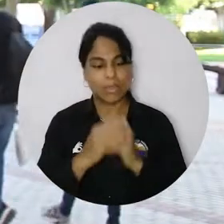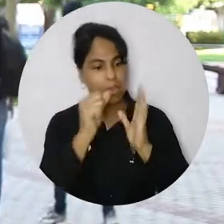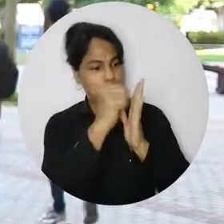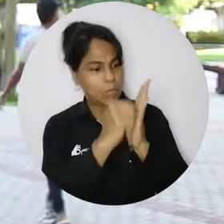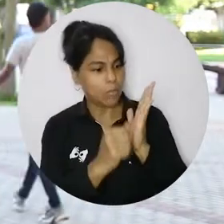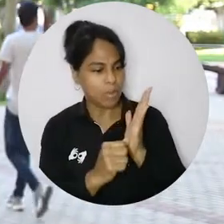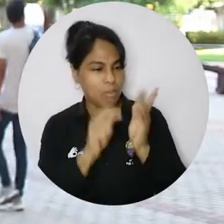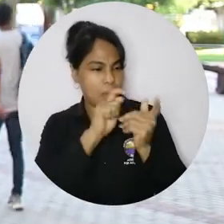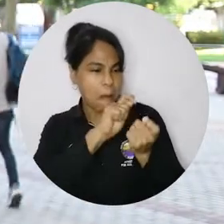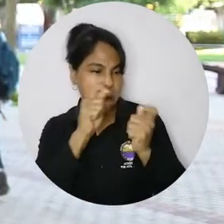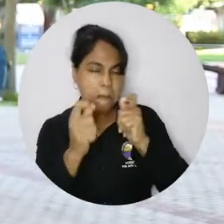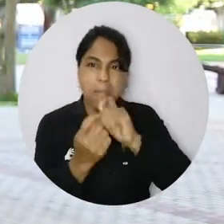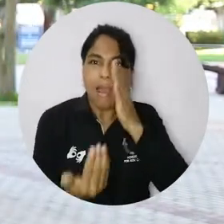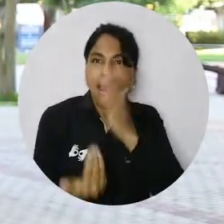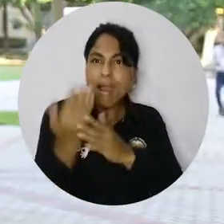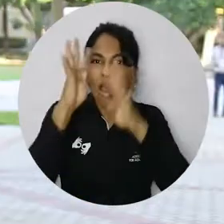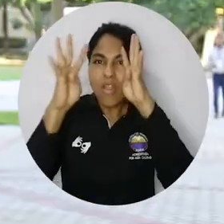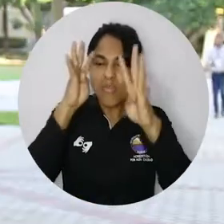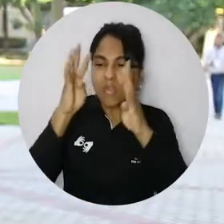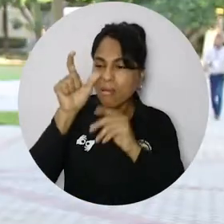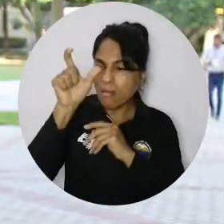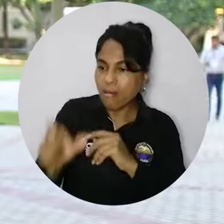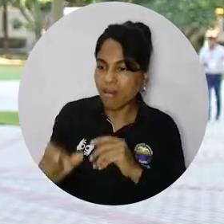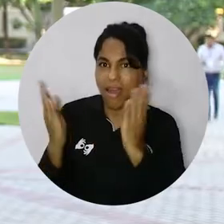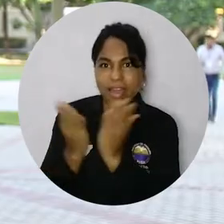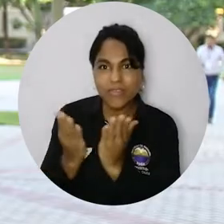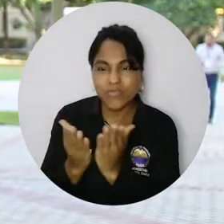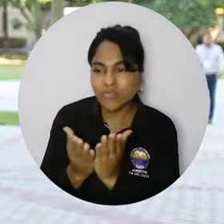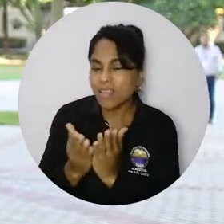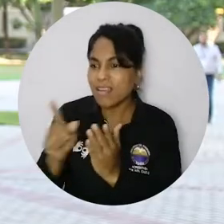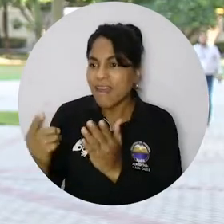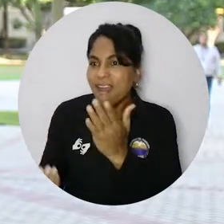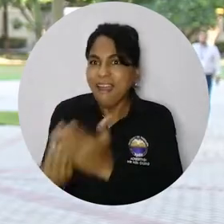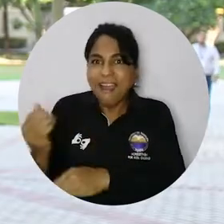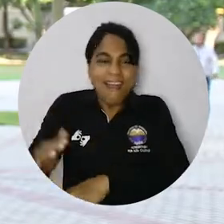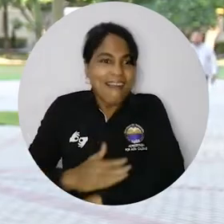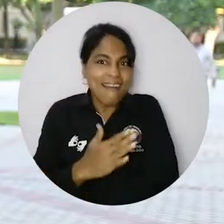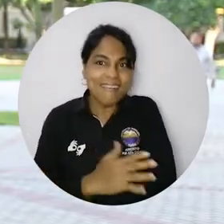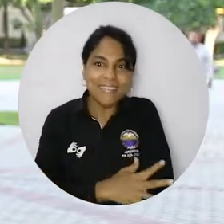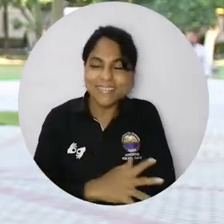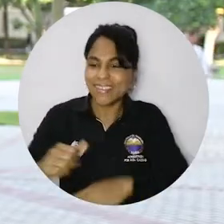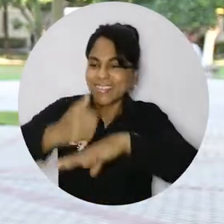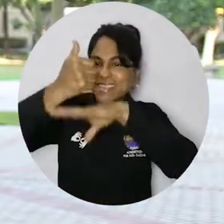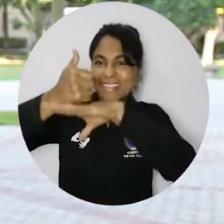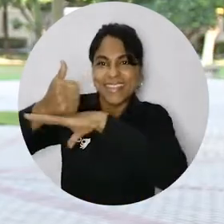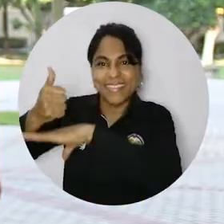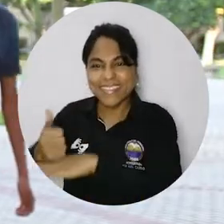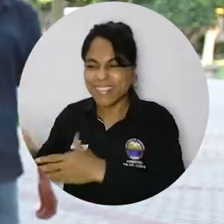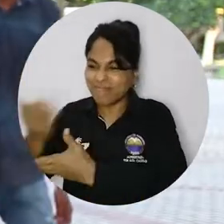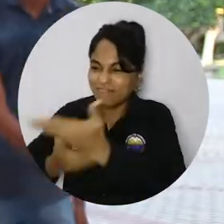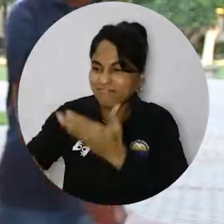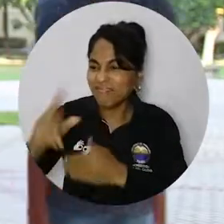innovando, se nota todo el entusiasmo de los estudiantes por organizar una compenetración muy importante con las directivas